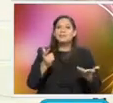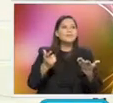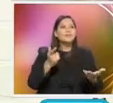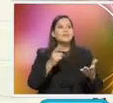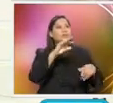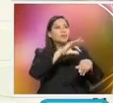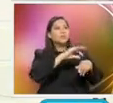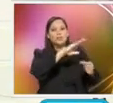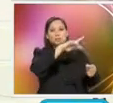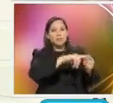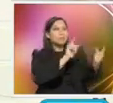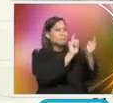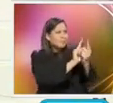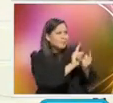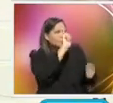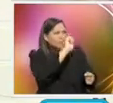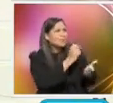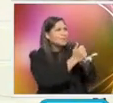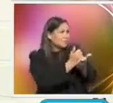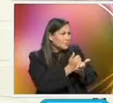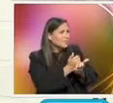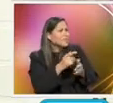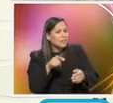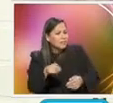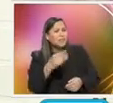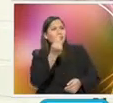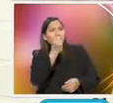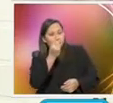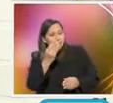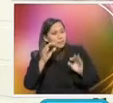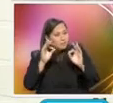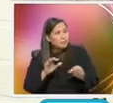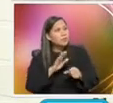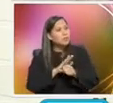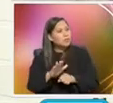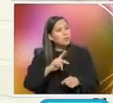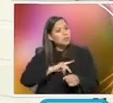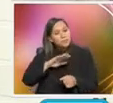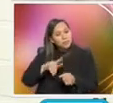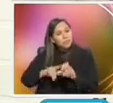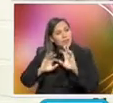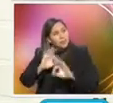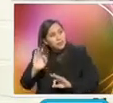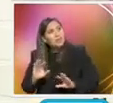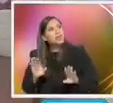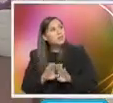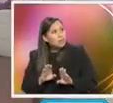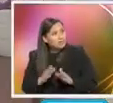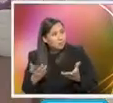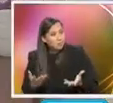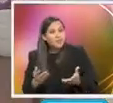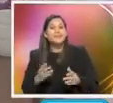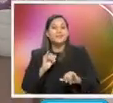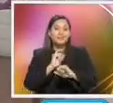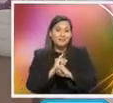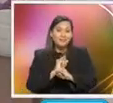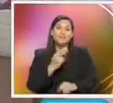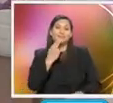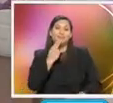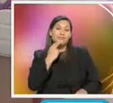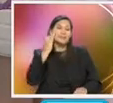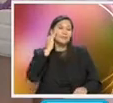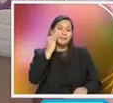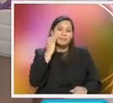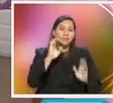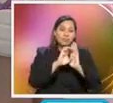un veterinario que nos indique correctamente cuáles son las mejores maneras de cuidar a nuestros animales. Pero el uso de redes sociales, el uso,